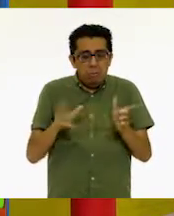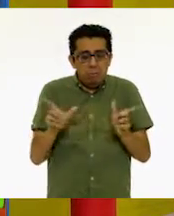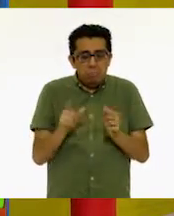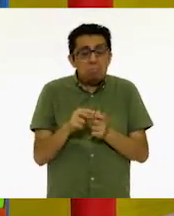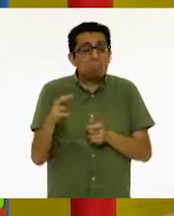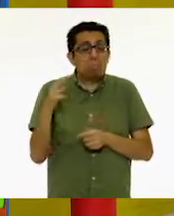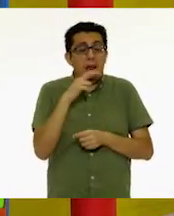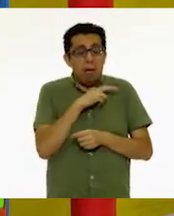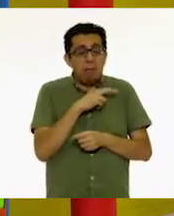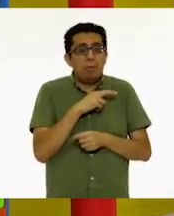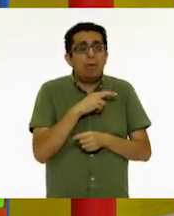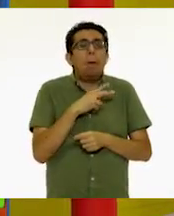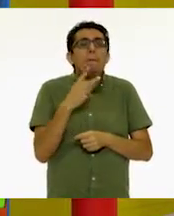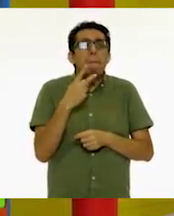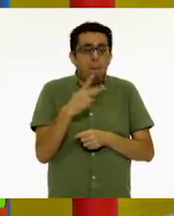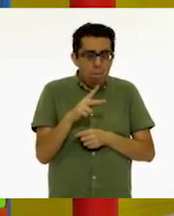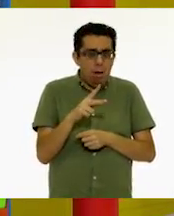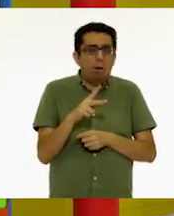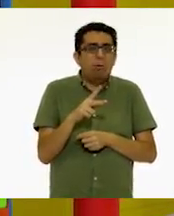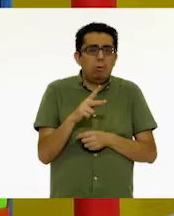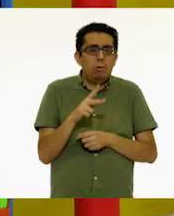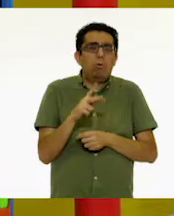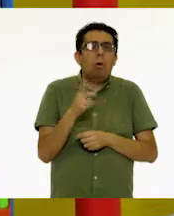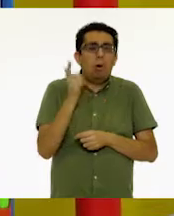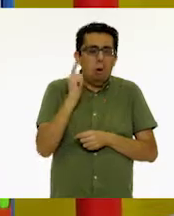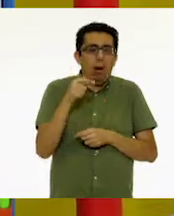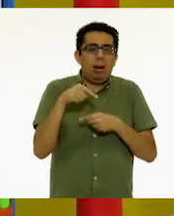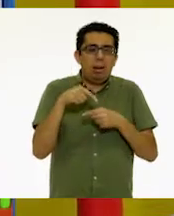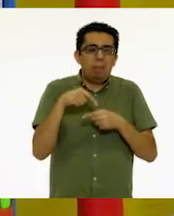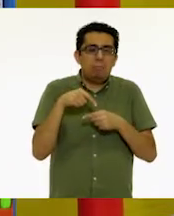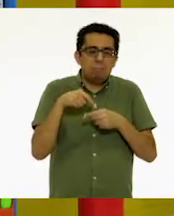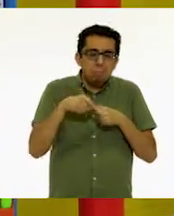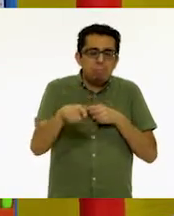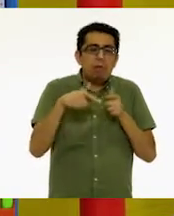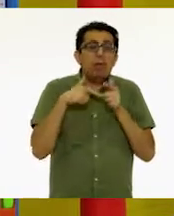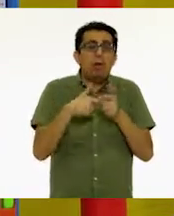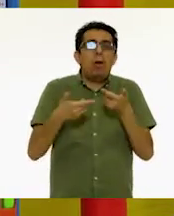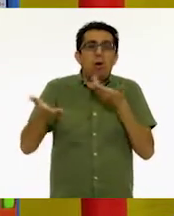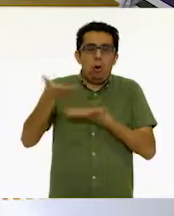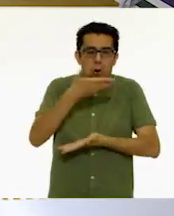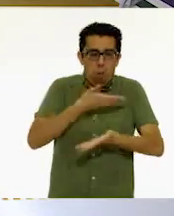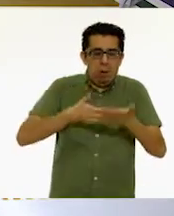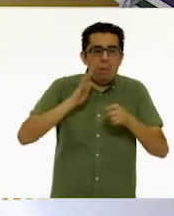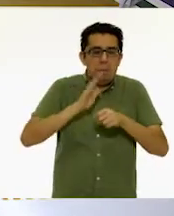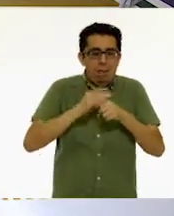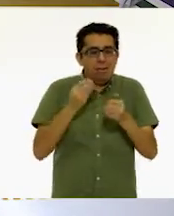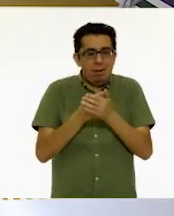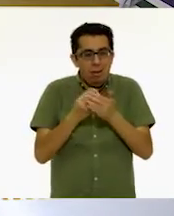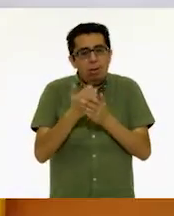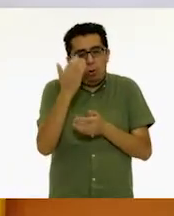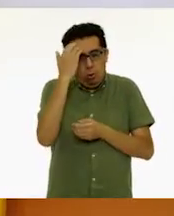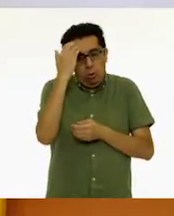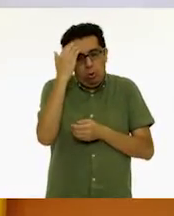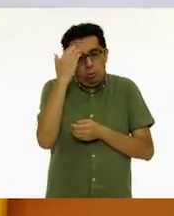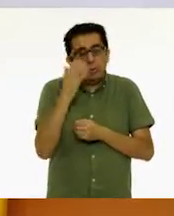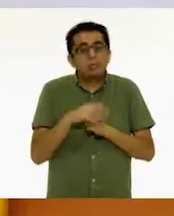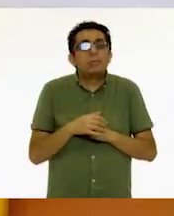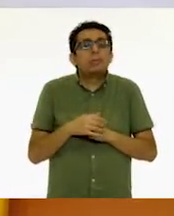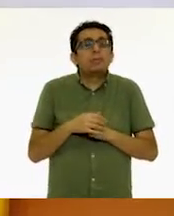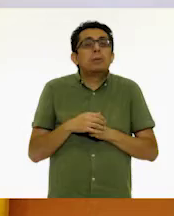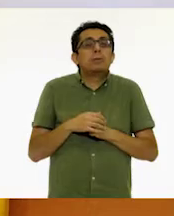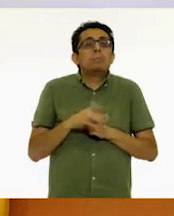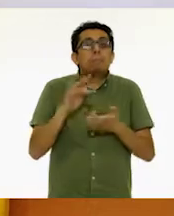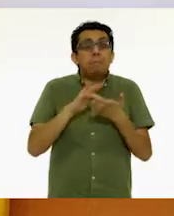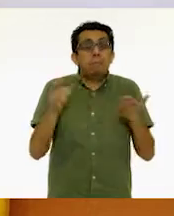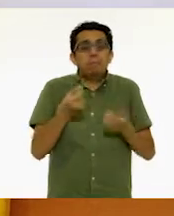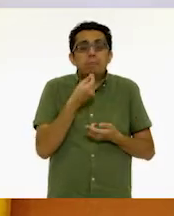Angie. Pero espero seguir compartiendo contigo todavía más clases y más conocimientos. Así es, Eric. Bueno, muchas gracias, niñas y niños,